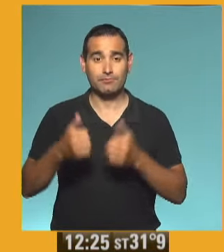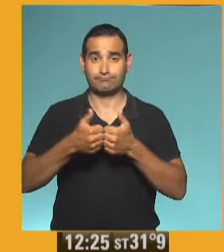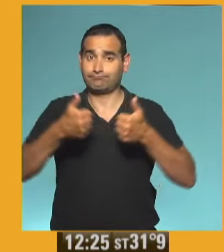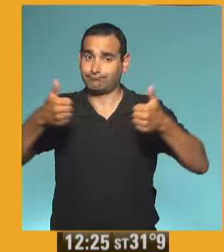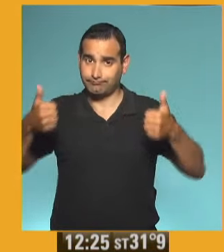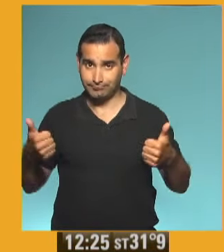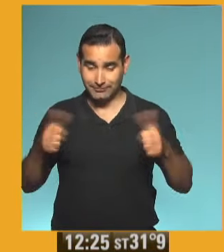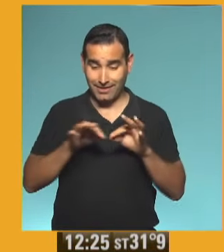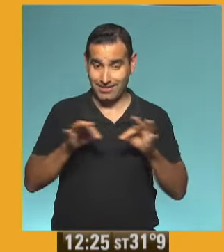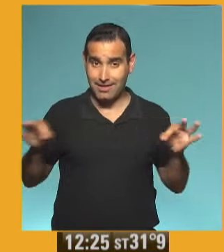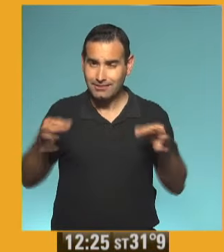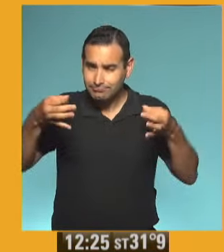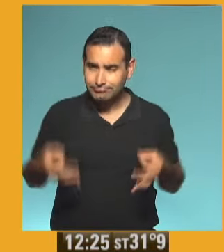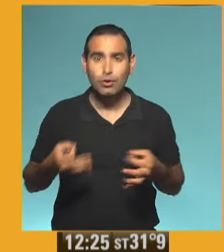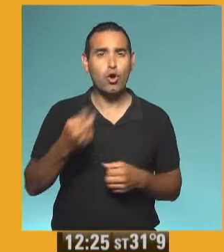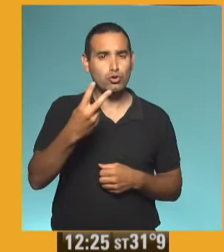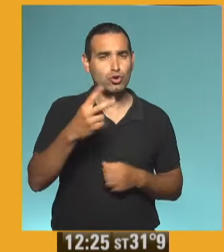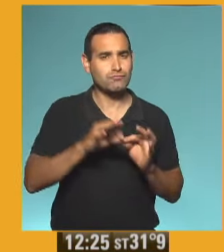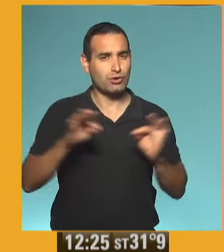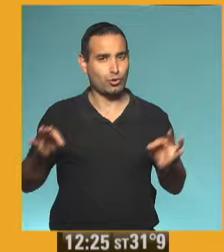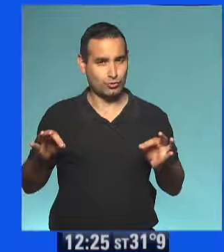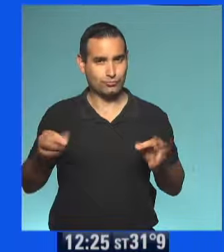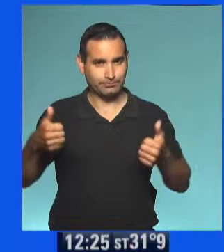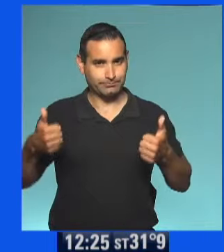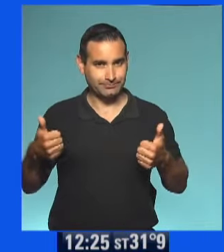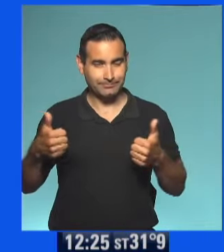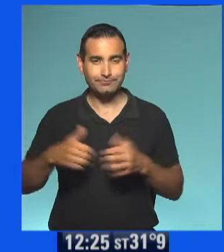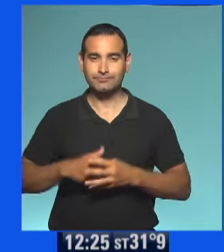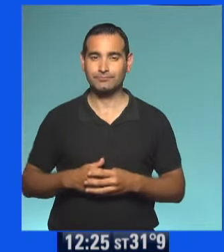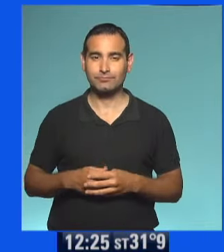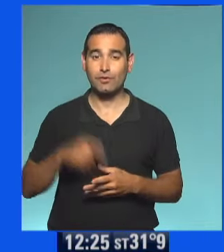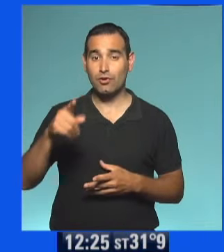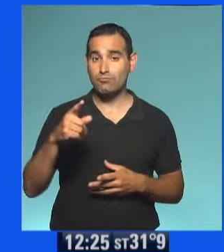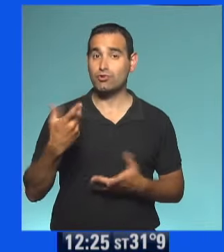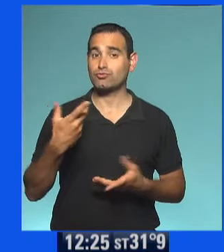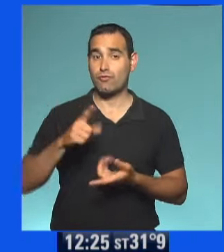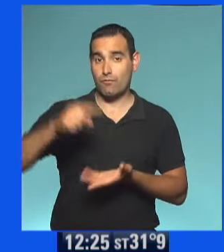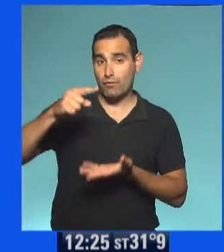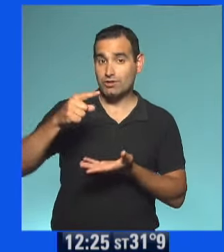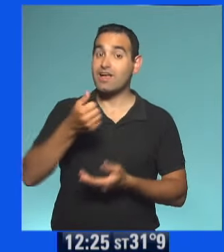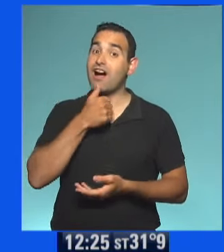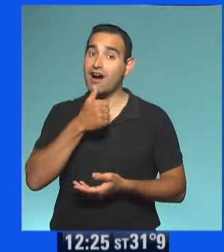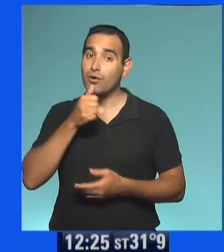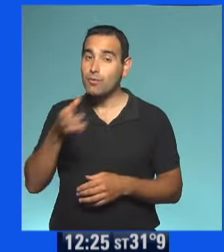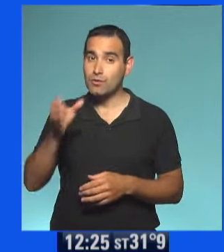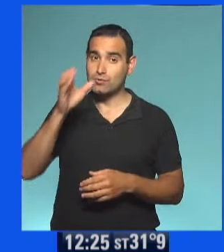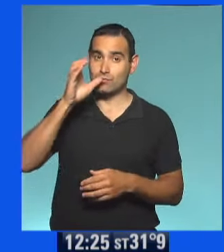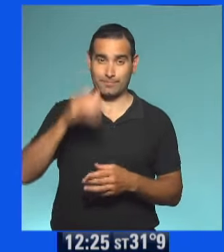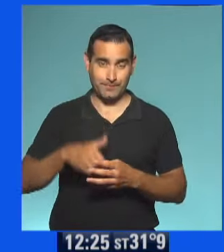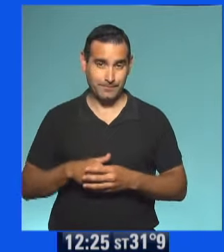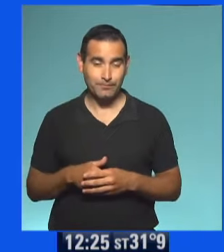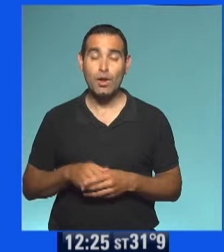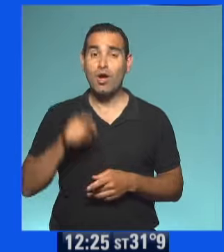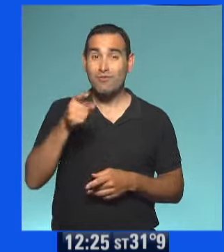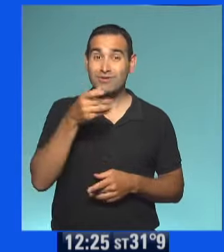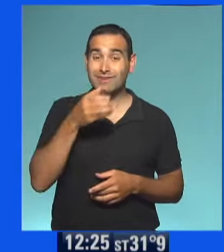distanciamiento. La distancia ideal es de 2 metros. Llevamos nuestra propia botellita de agua para hidratarnos. No